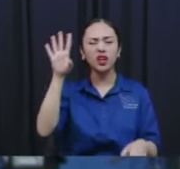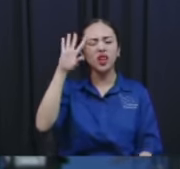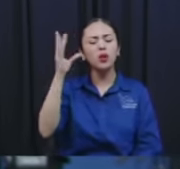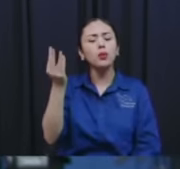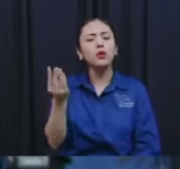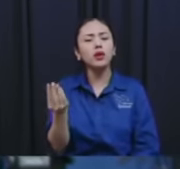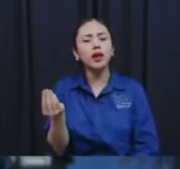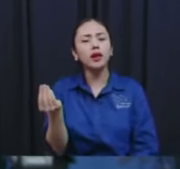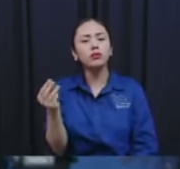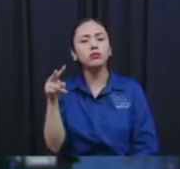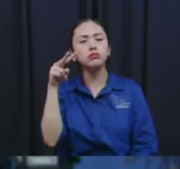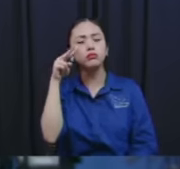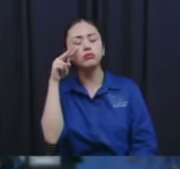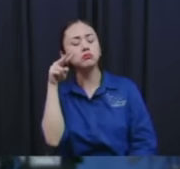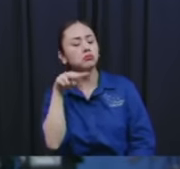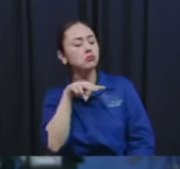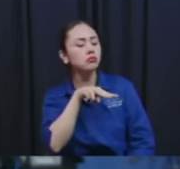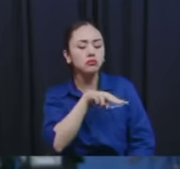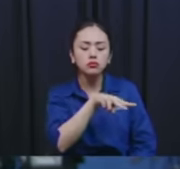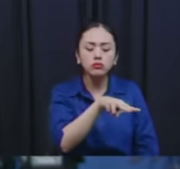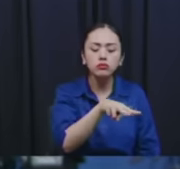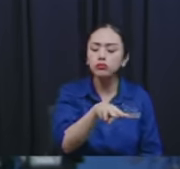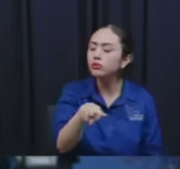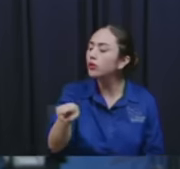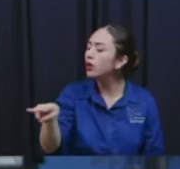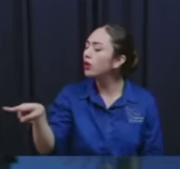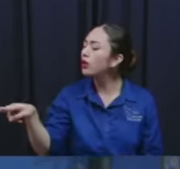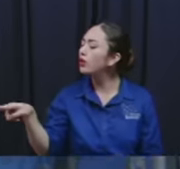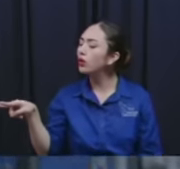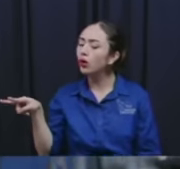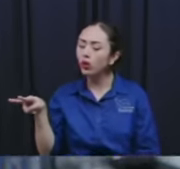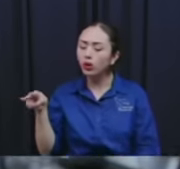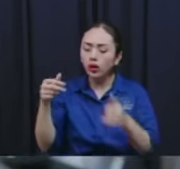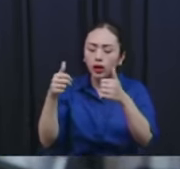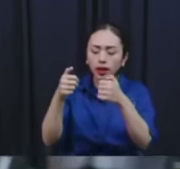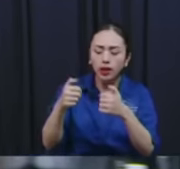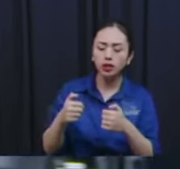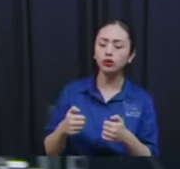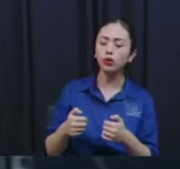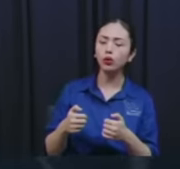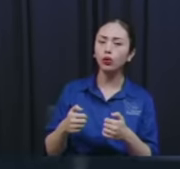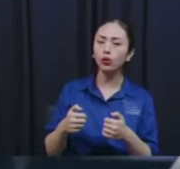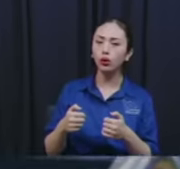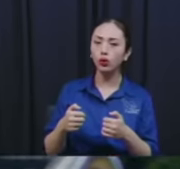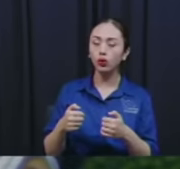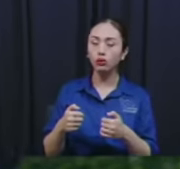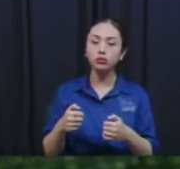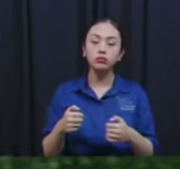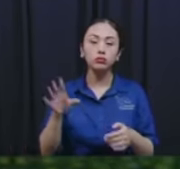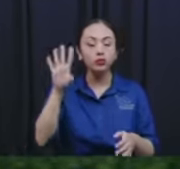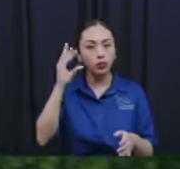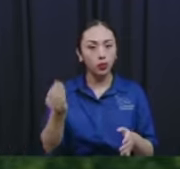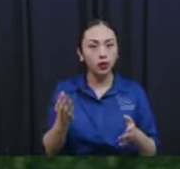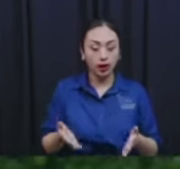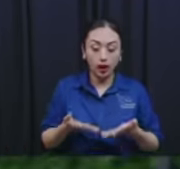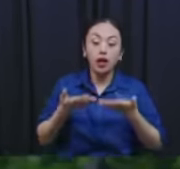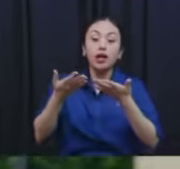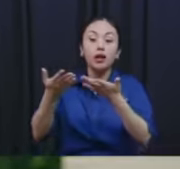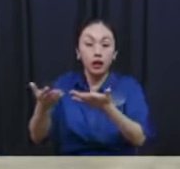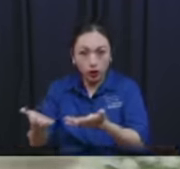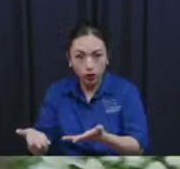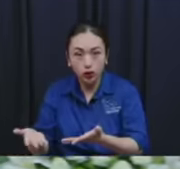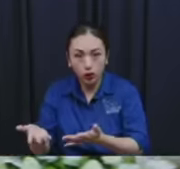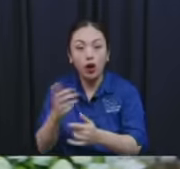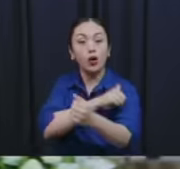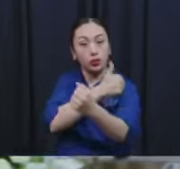Si todo lo que hace es bueno lo delegó Así que hay seres que